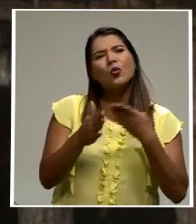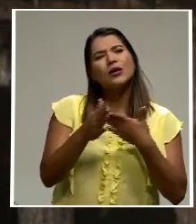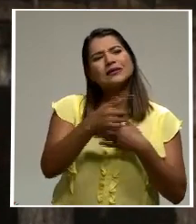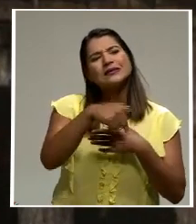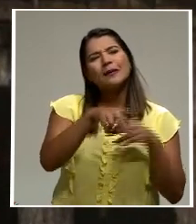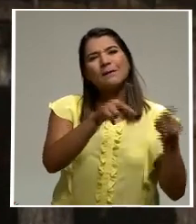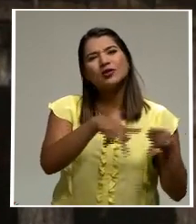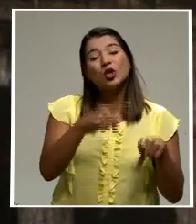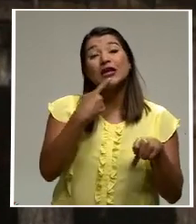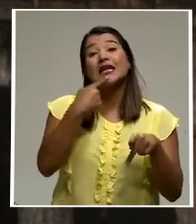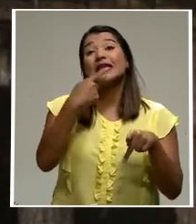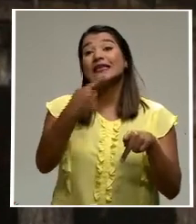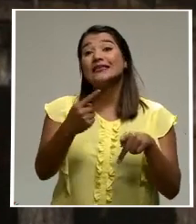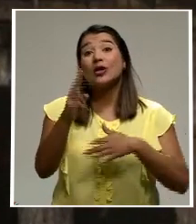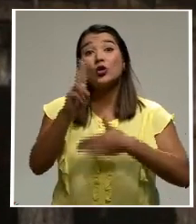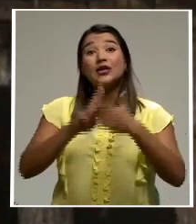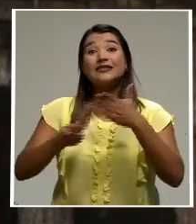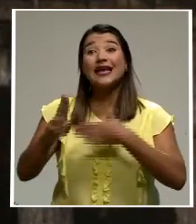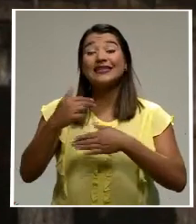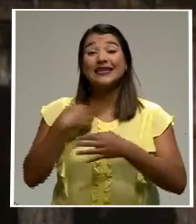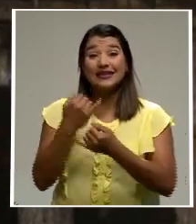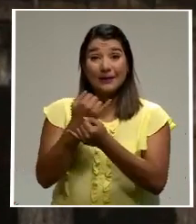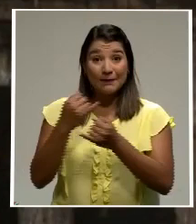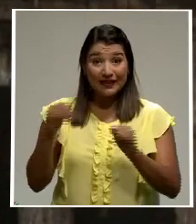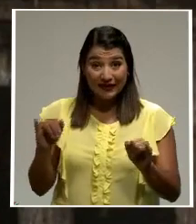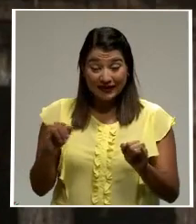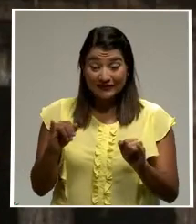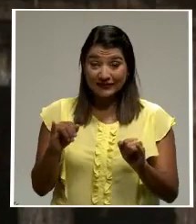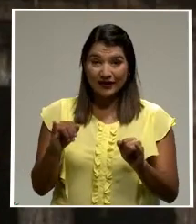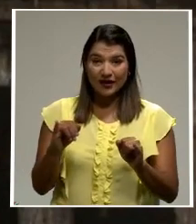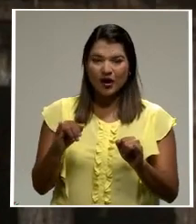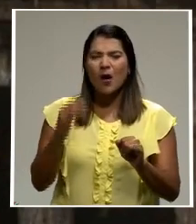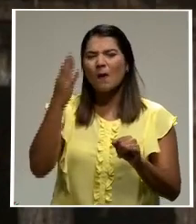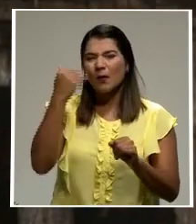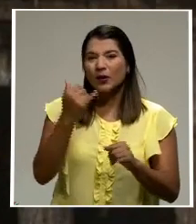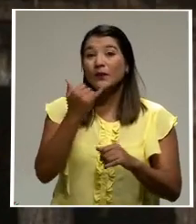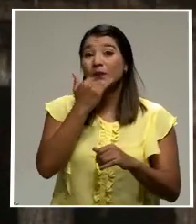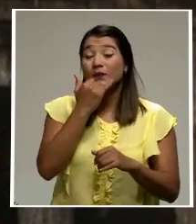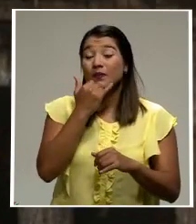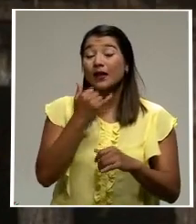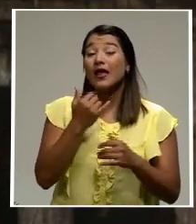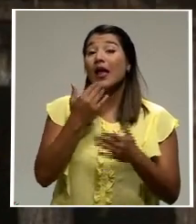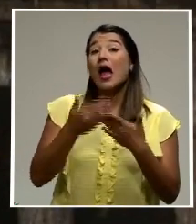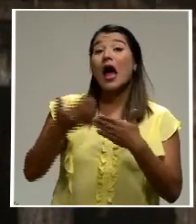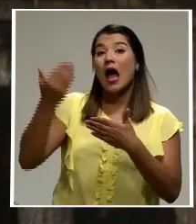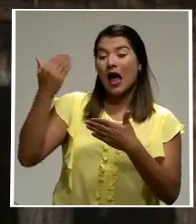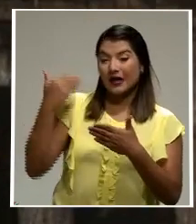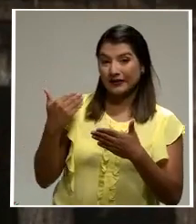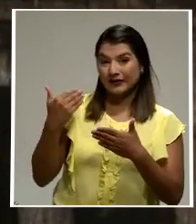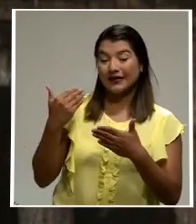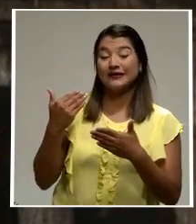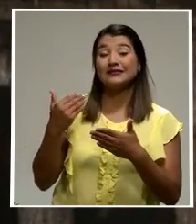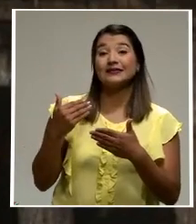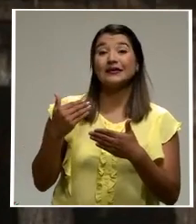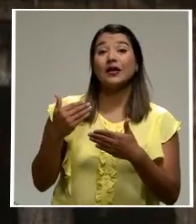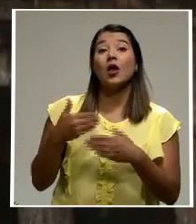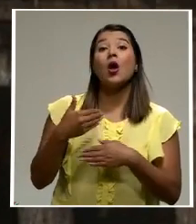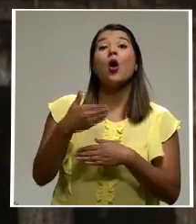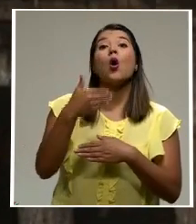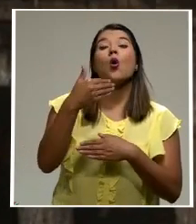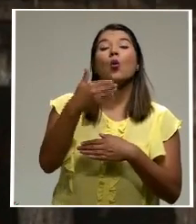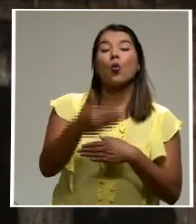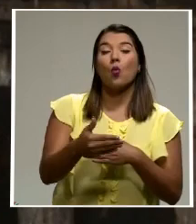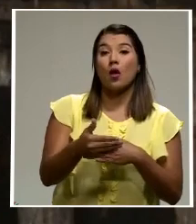el legislador en 1953, cuando dictó el Estatuto de Servicio Civil, en vez de aplicárselo a todas las